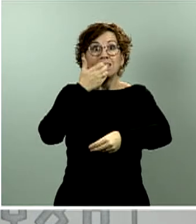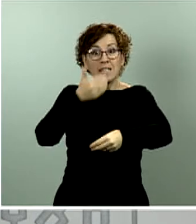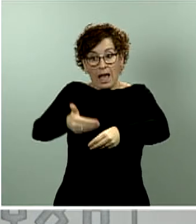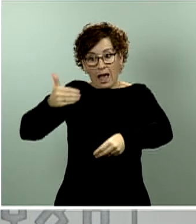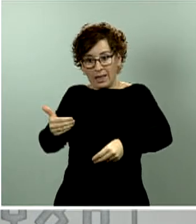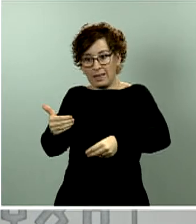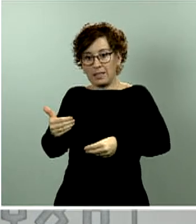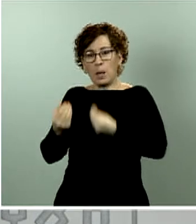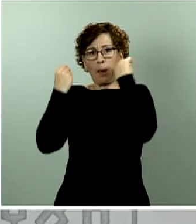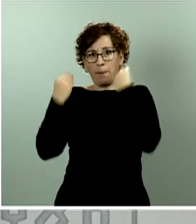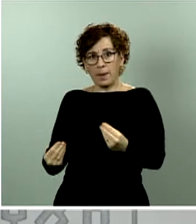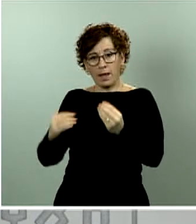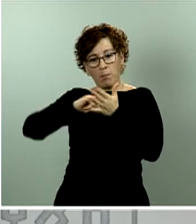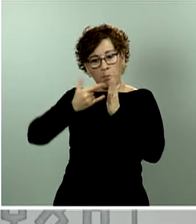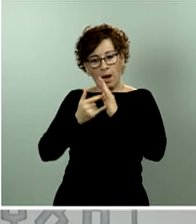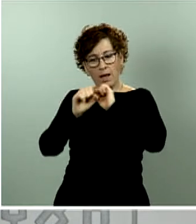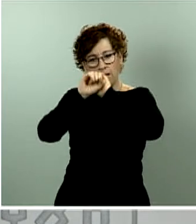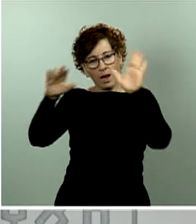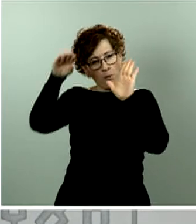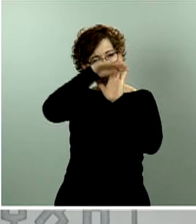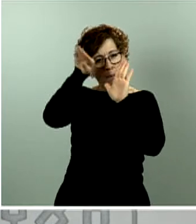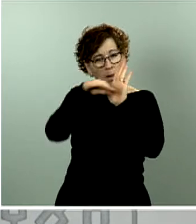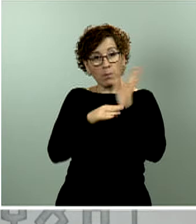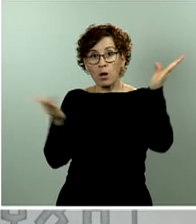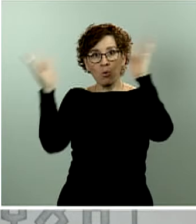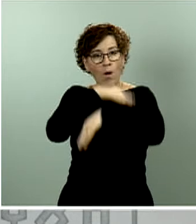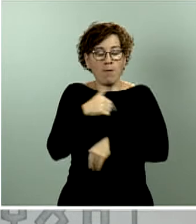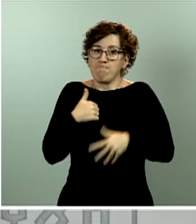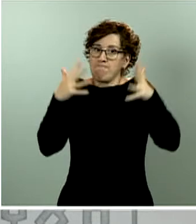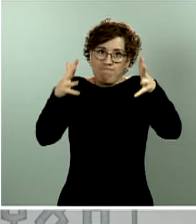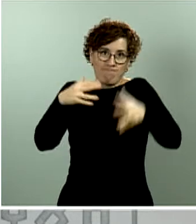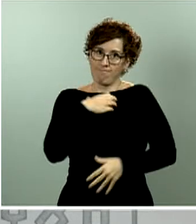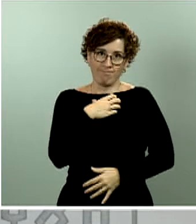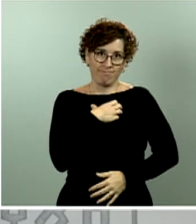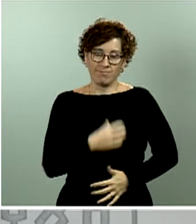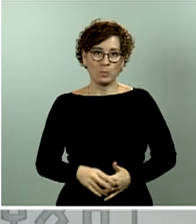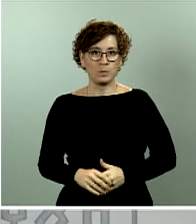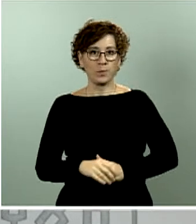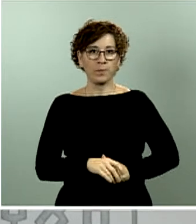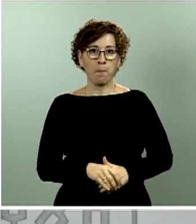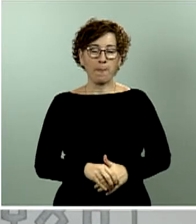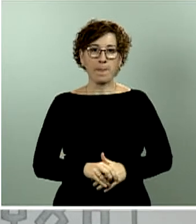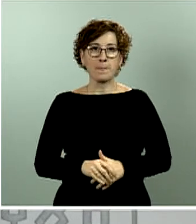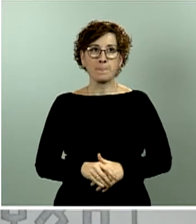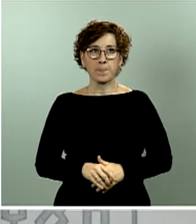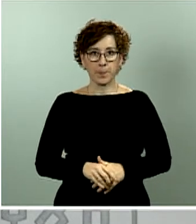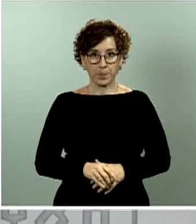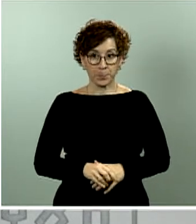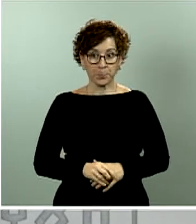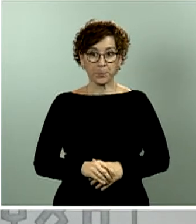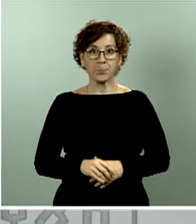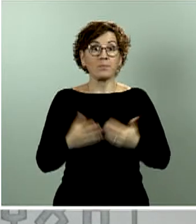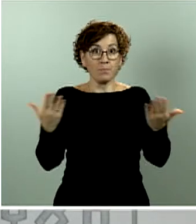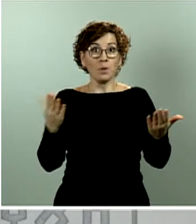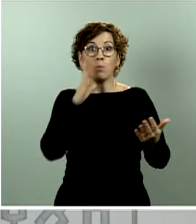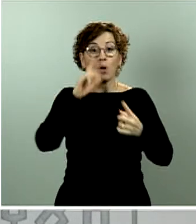establecido todos estos parámetros que les hemos establecido a su alrededor. Y dicho esto, puede generar situaciones